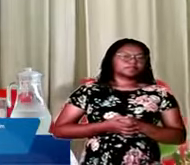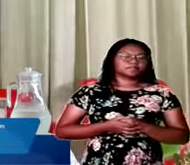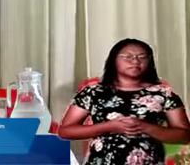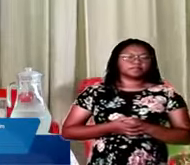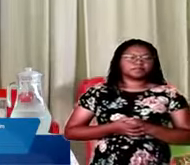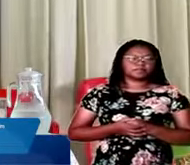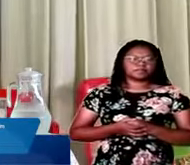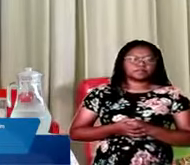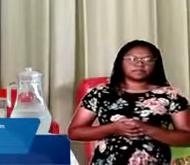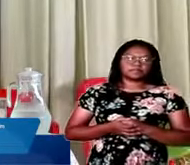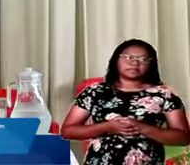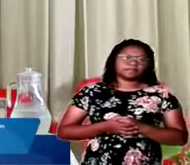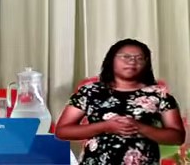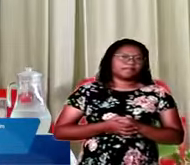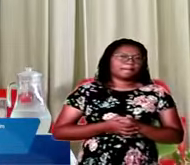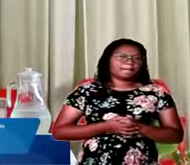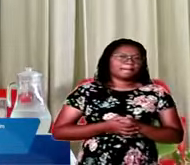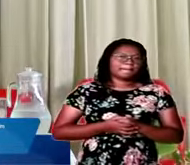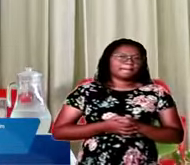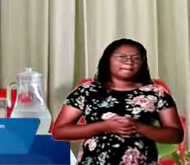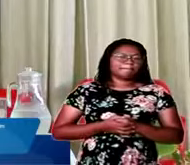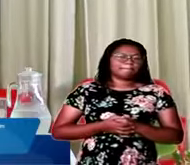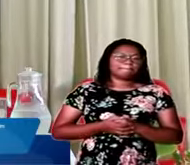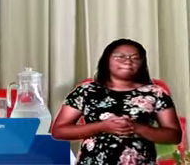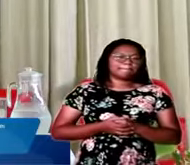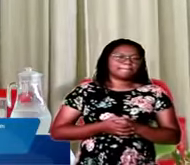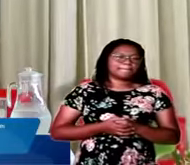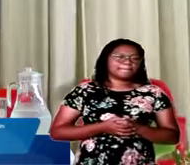Ellos habían interpretado